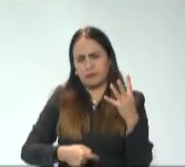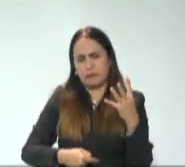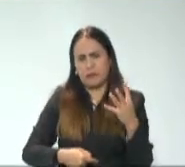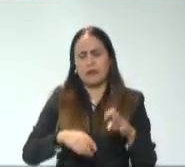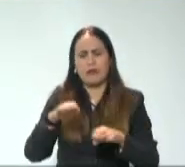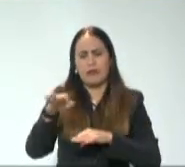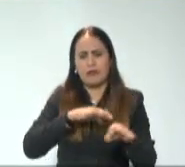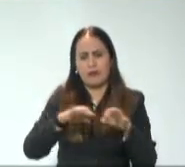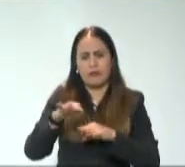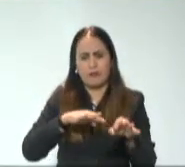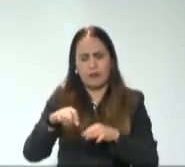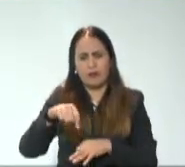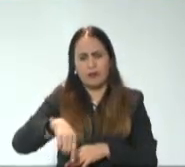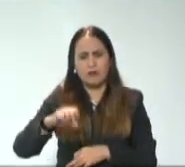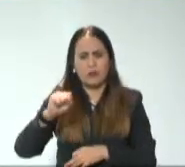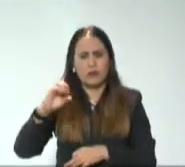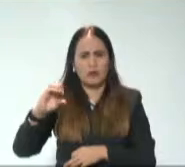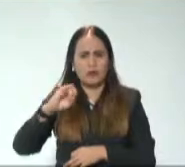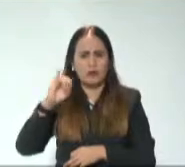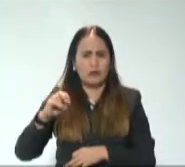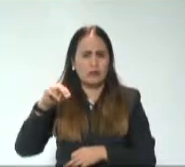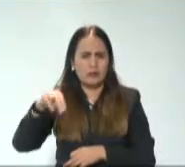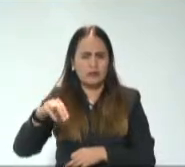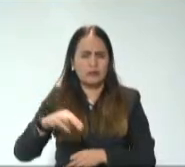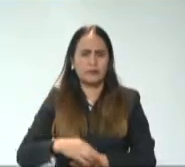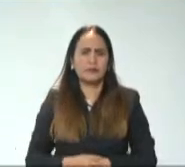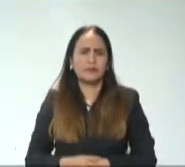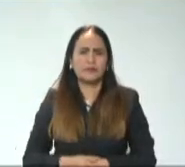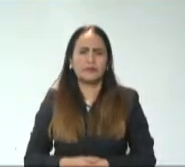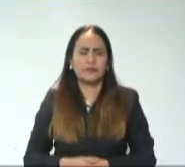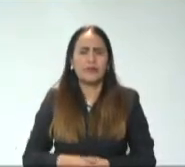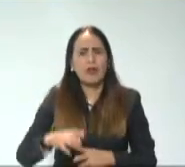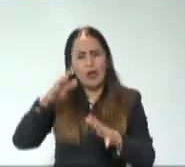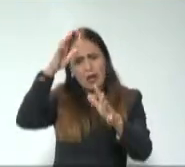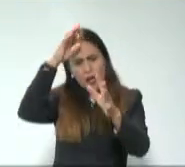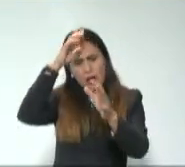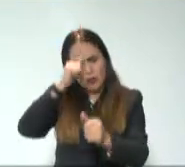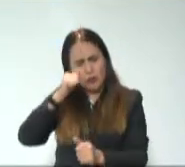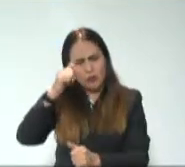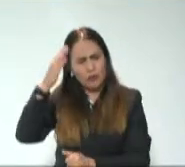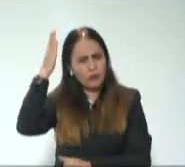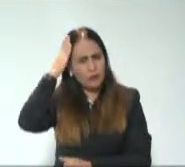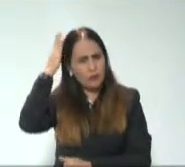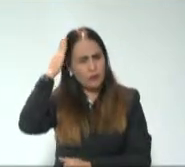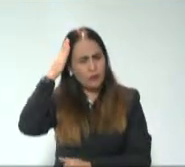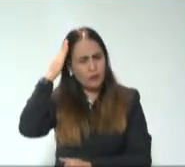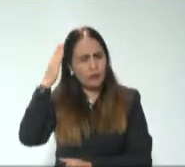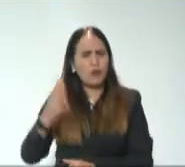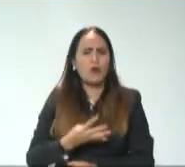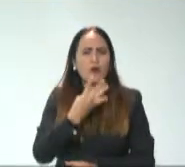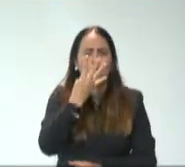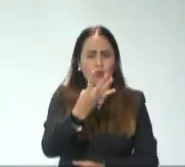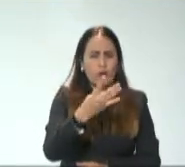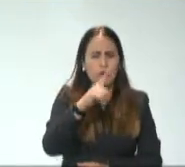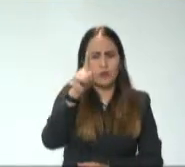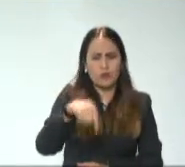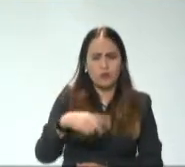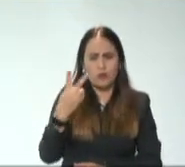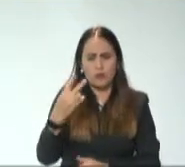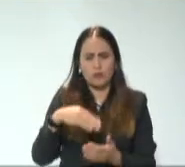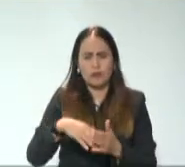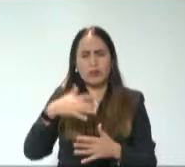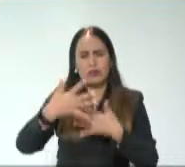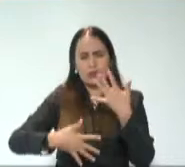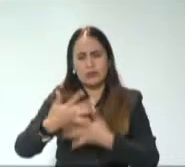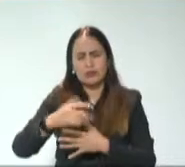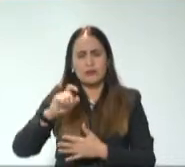trabajo de la propia corte por otro lado el acuerdo general de administración 4 del 2015 del 26